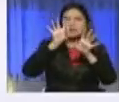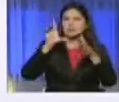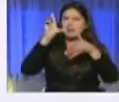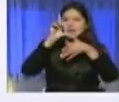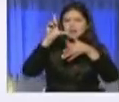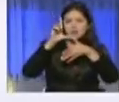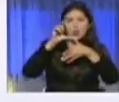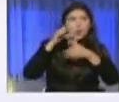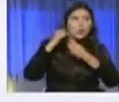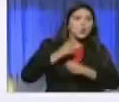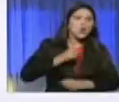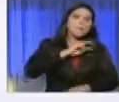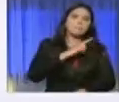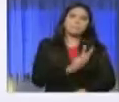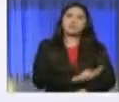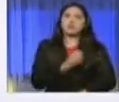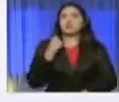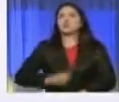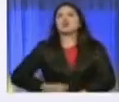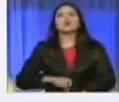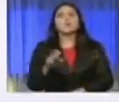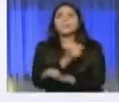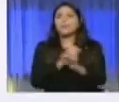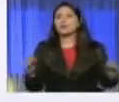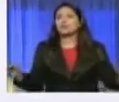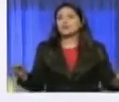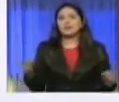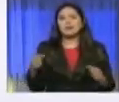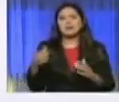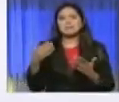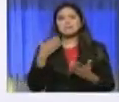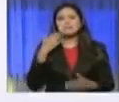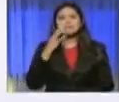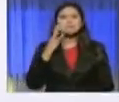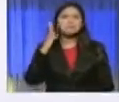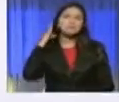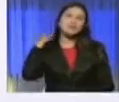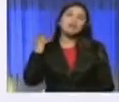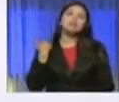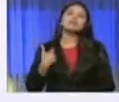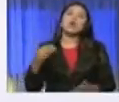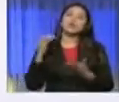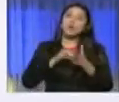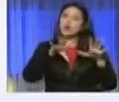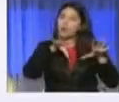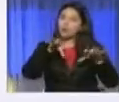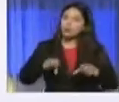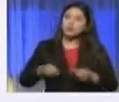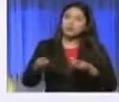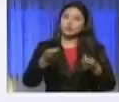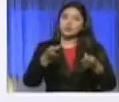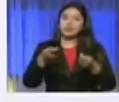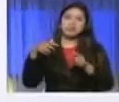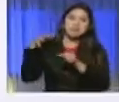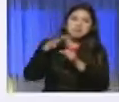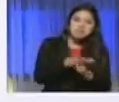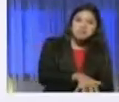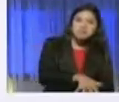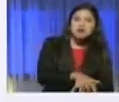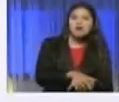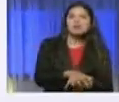Caribe. No podemos volver a caer en tiempos de recolonización, de sometimiento,